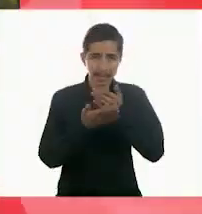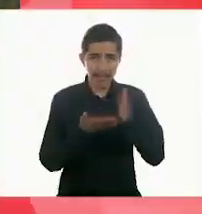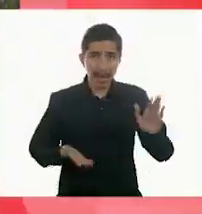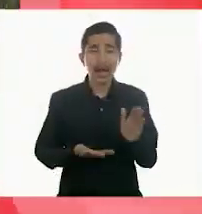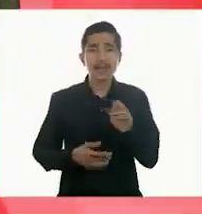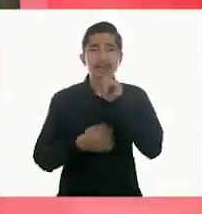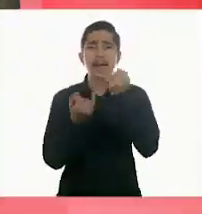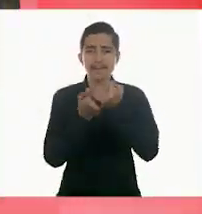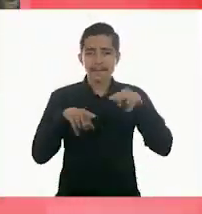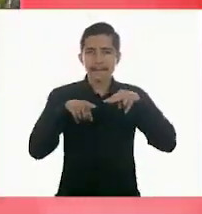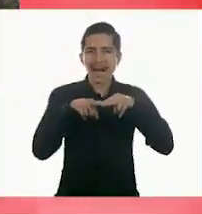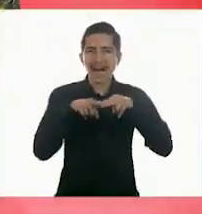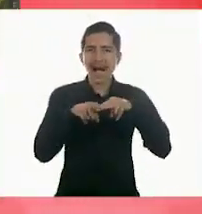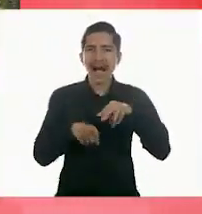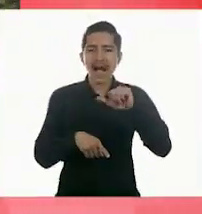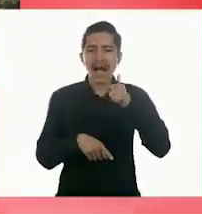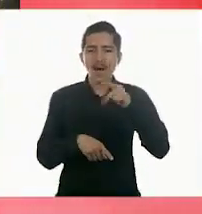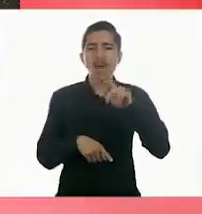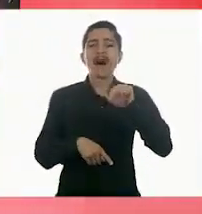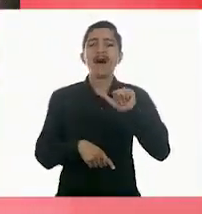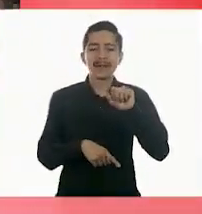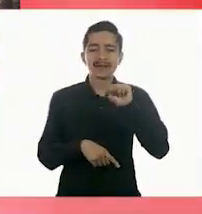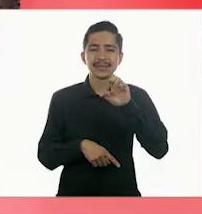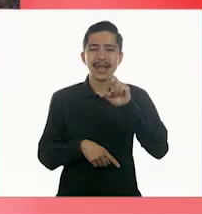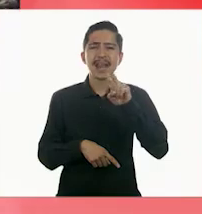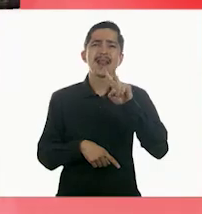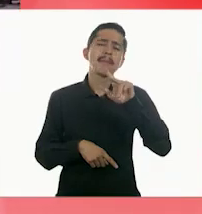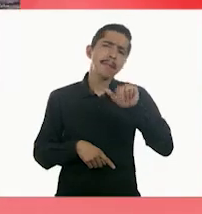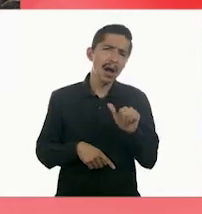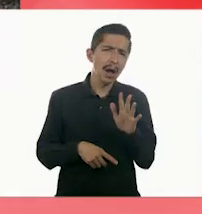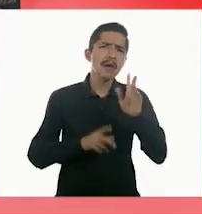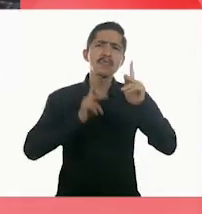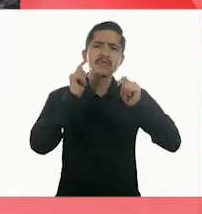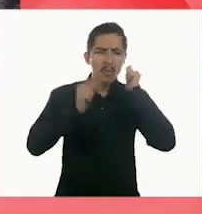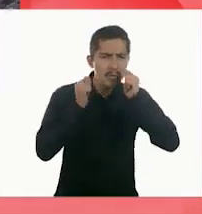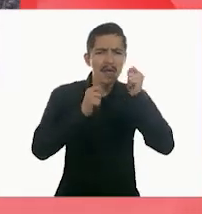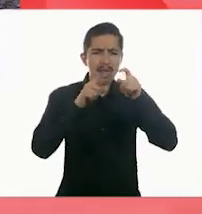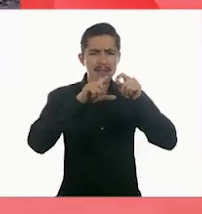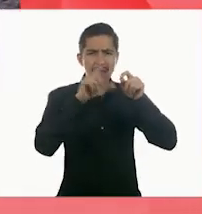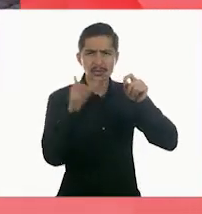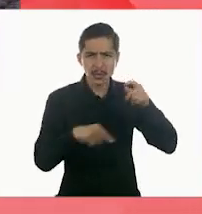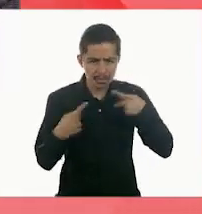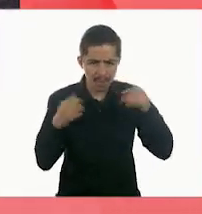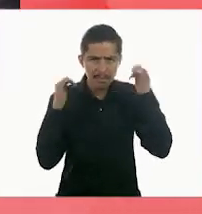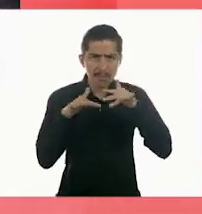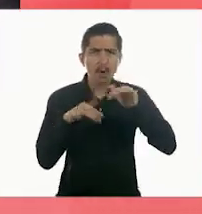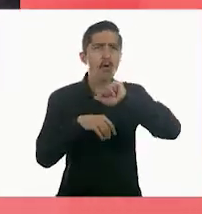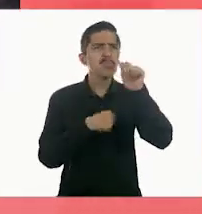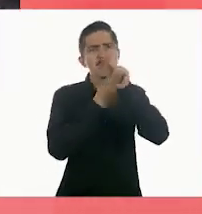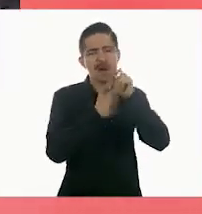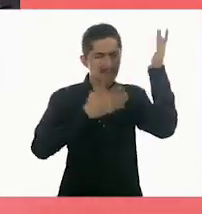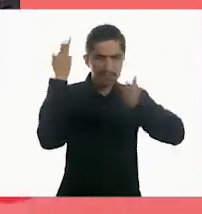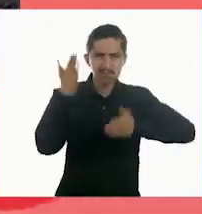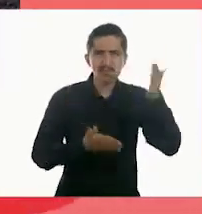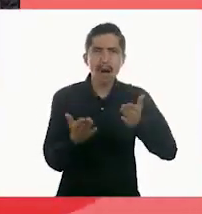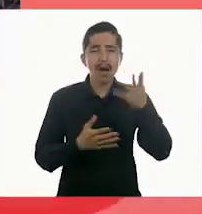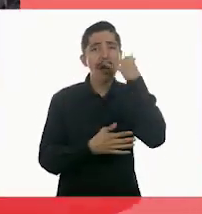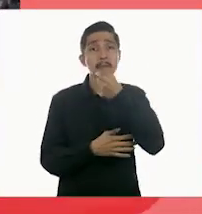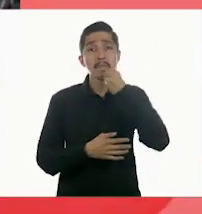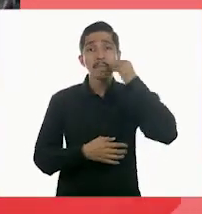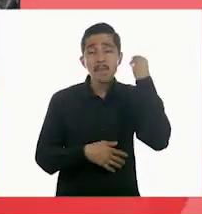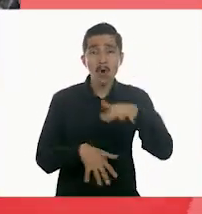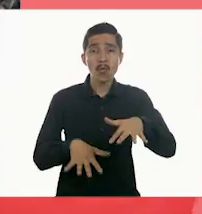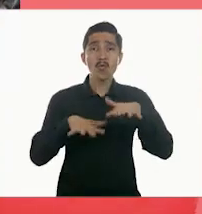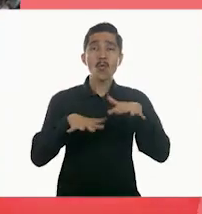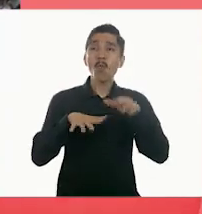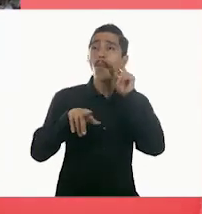Además, el Ecoparque Aguaselva es un espacio muy visitado por el turismo nacional y extranjero, por la belleza de sus paisajes y